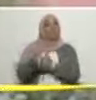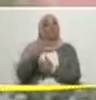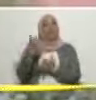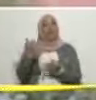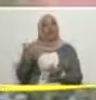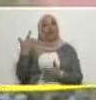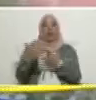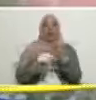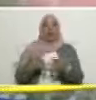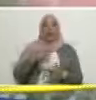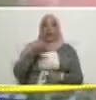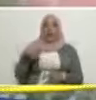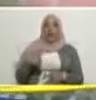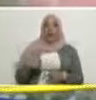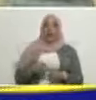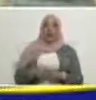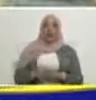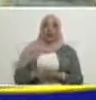recreativo,